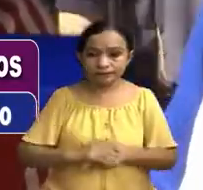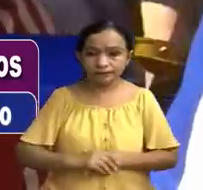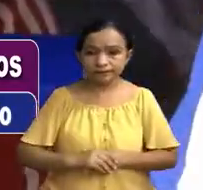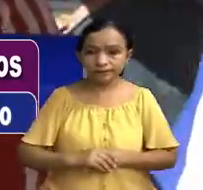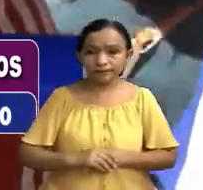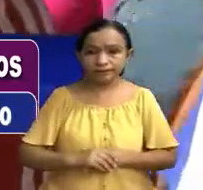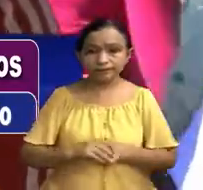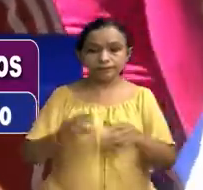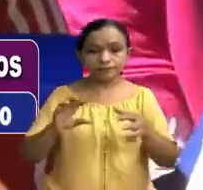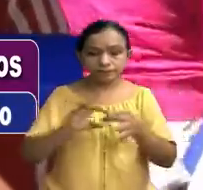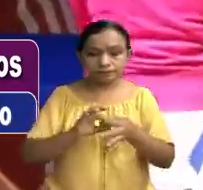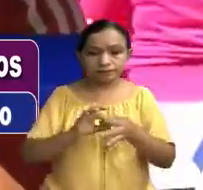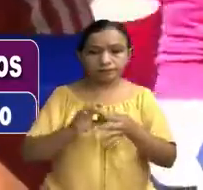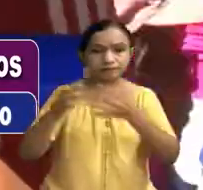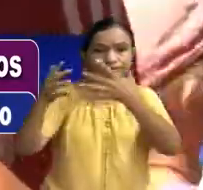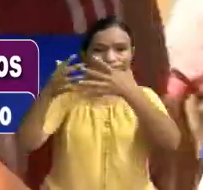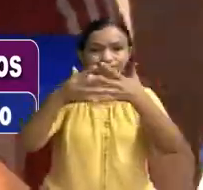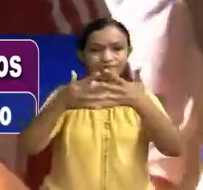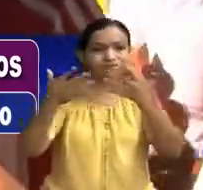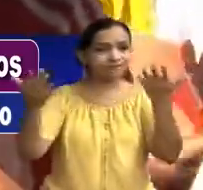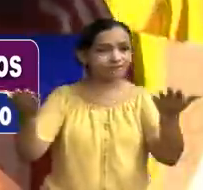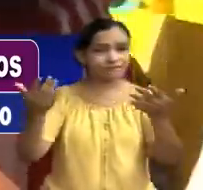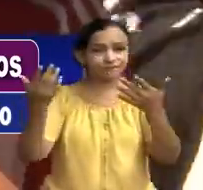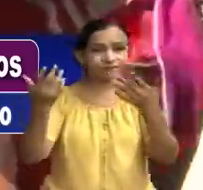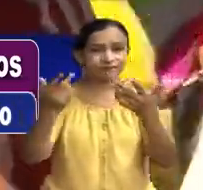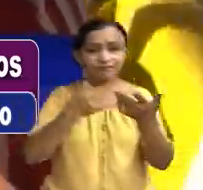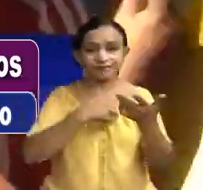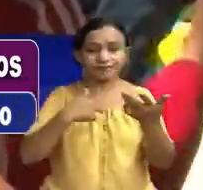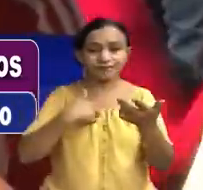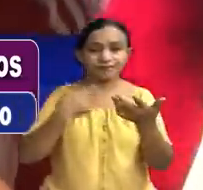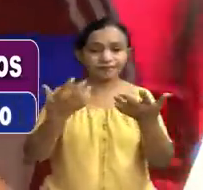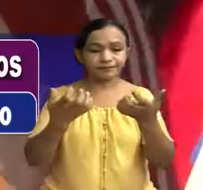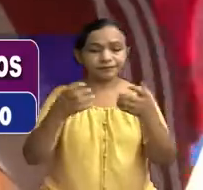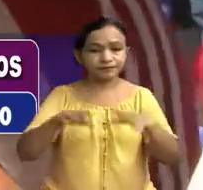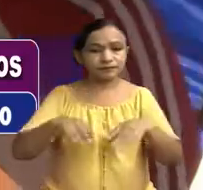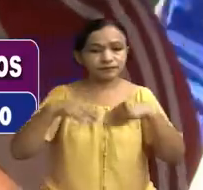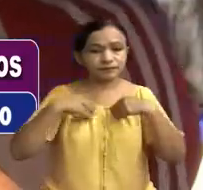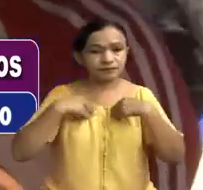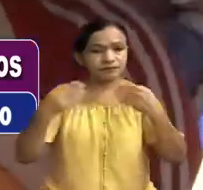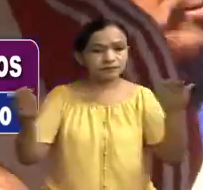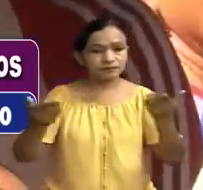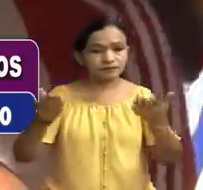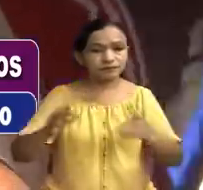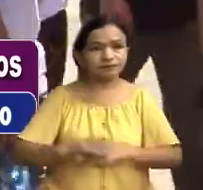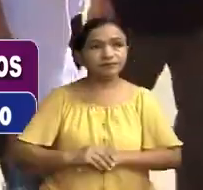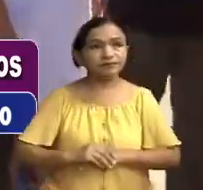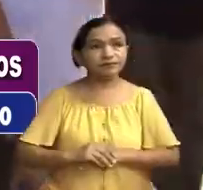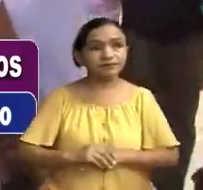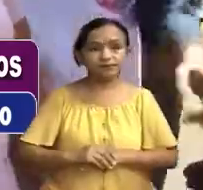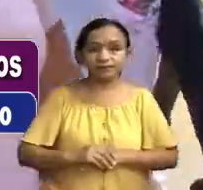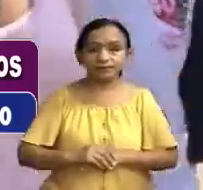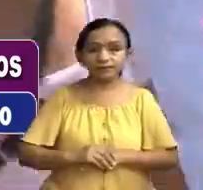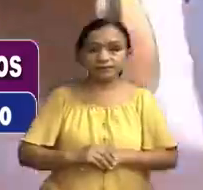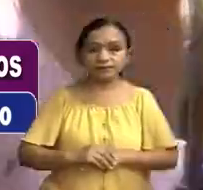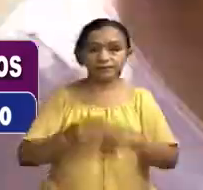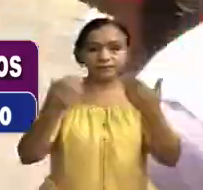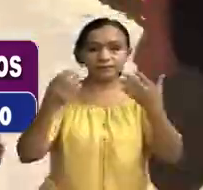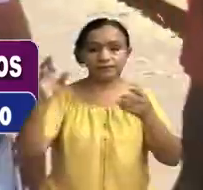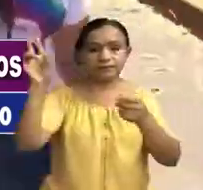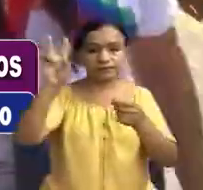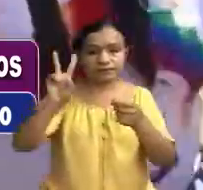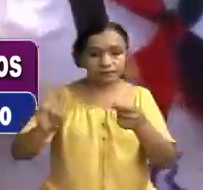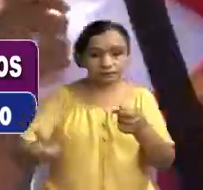es parte de esa vocación imperialista y antidemocrática de las fuerzas imperialistas y de derecha. Entonces, los intentos en